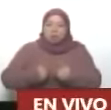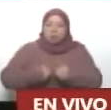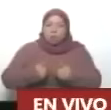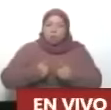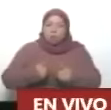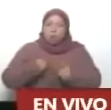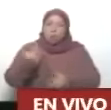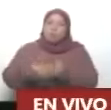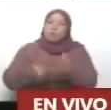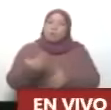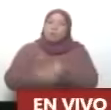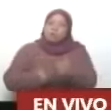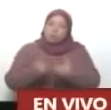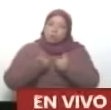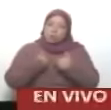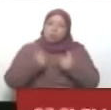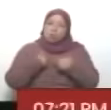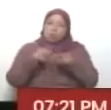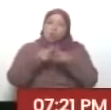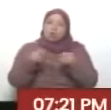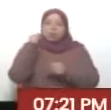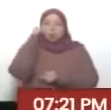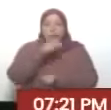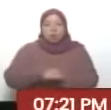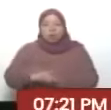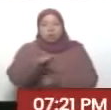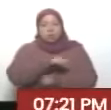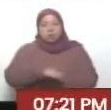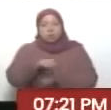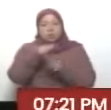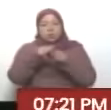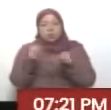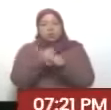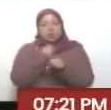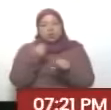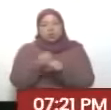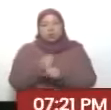pulmón propio, con todos los sectores,